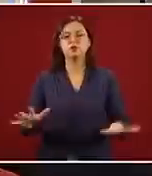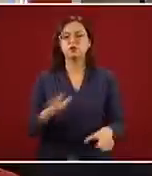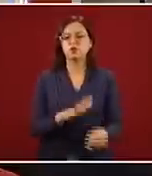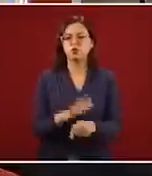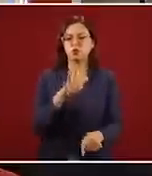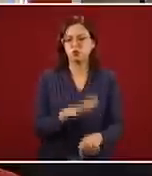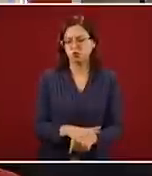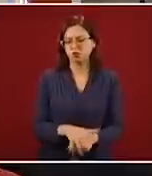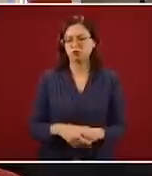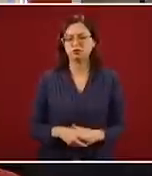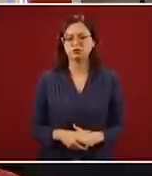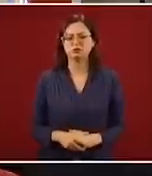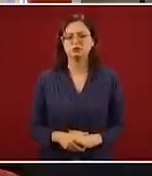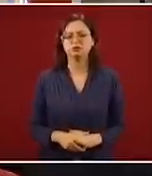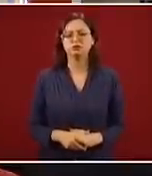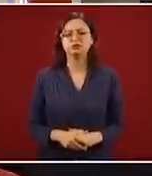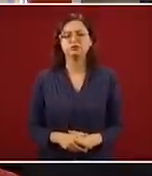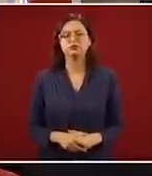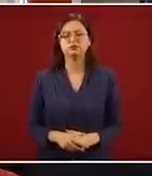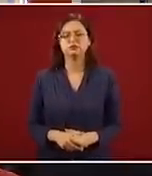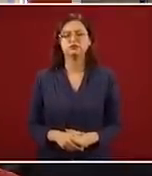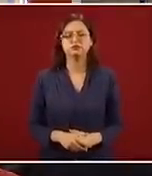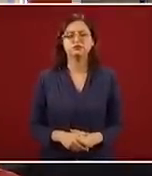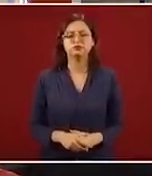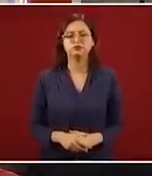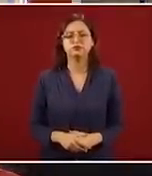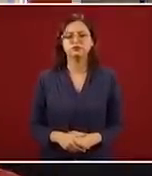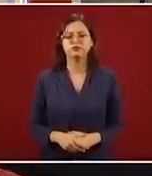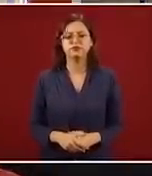la adhesión de los estados a el